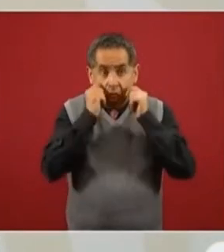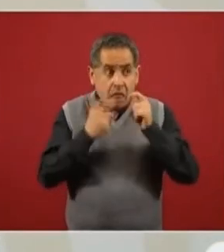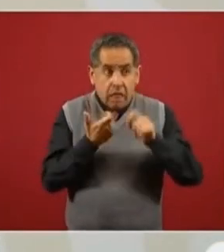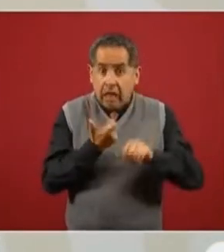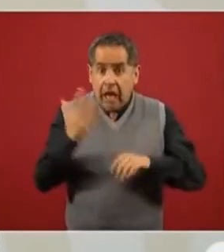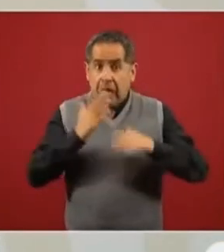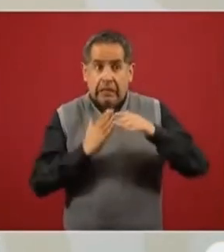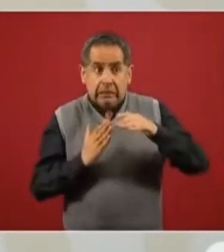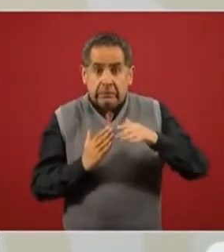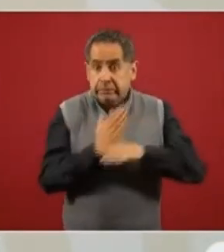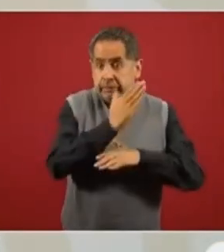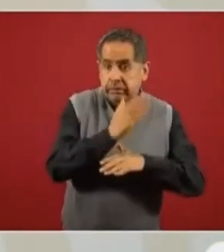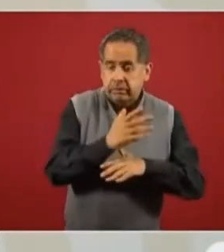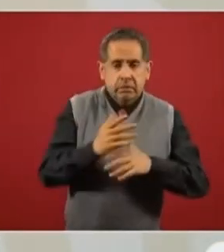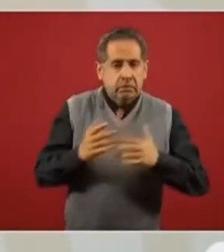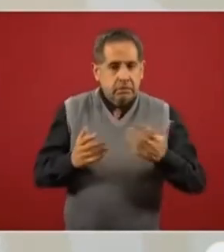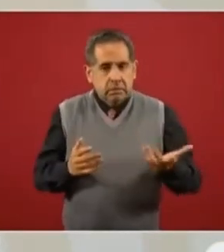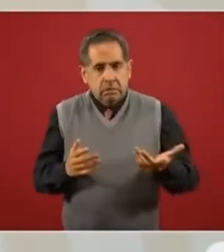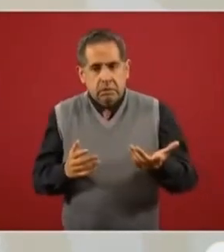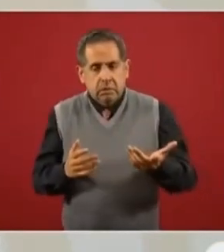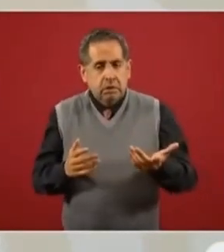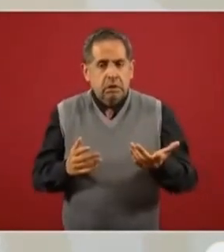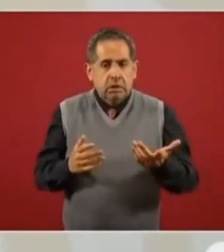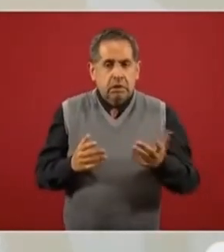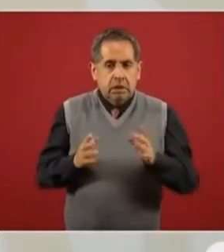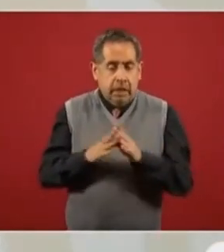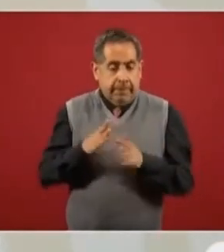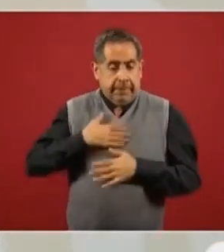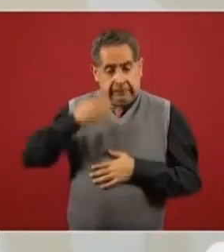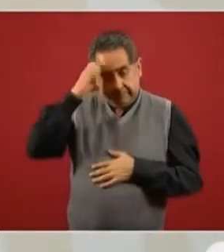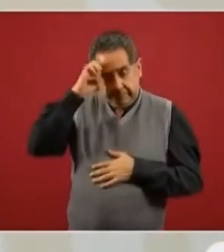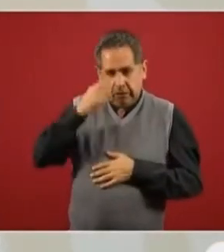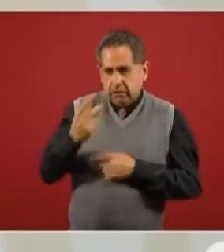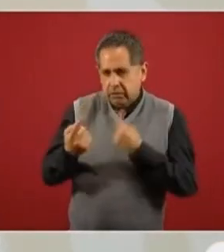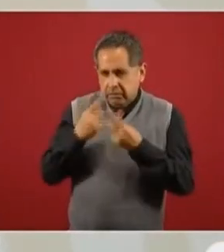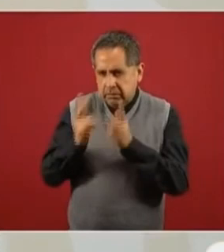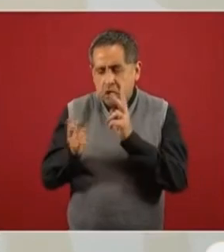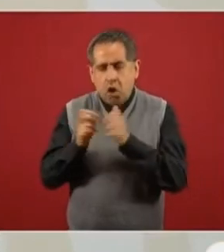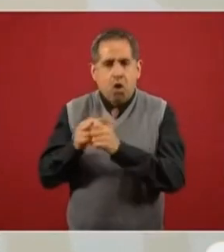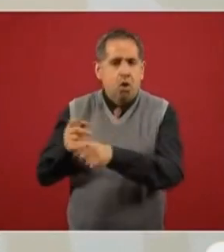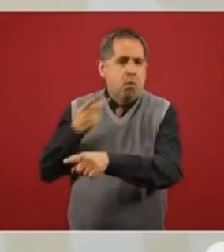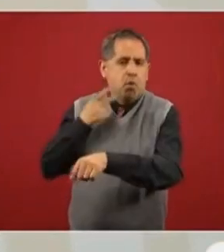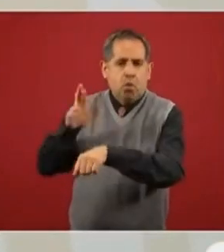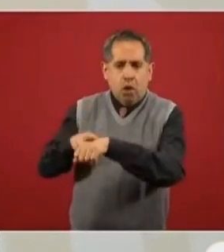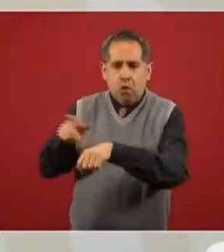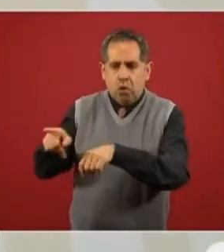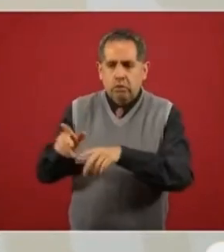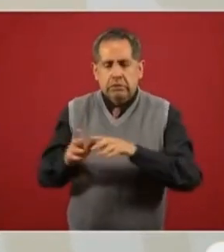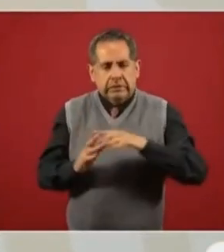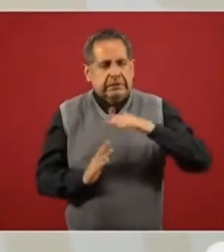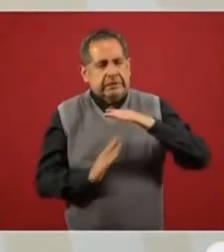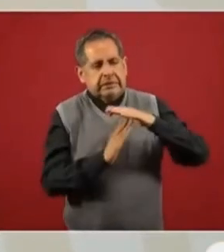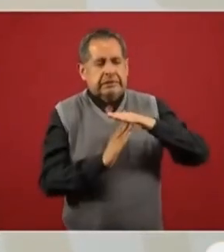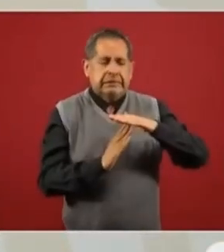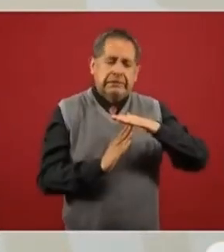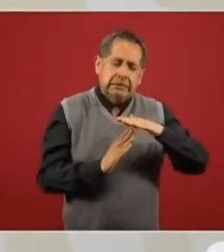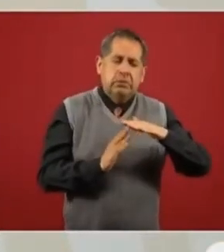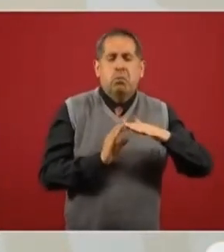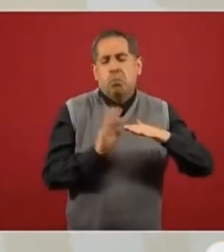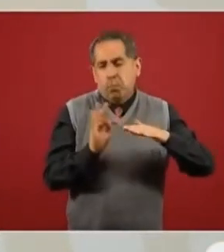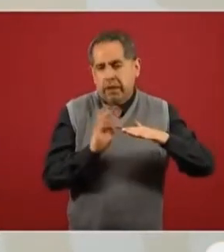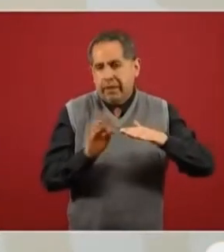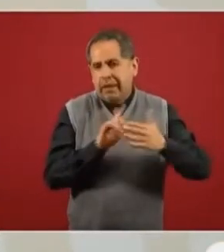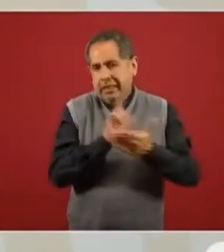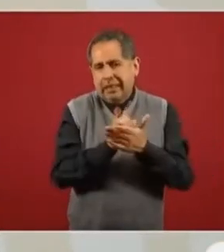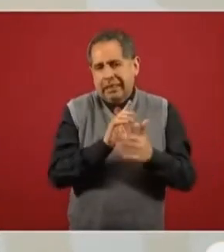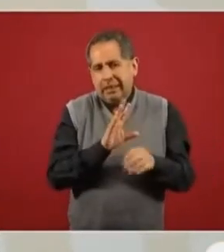de incremento, hasta donde llega mi experiencia en lo que hemos conversado con el procurador, está dentro de lo esperable y dentro de lo